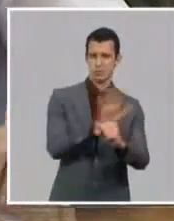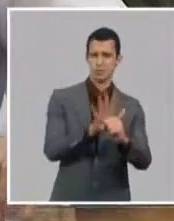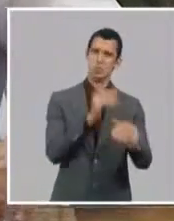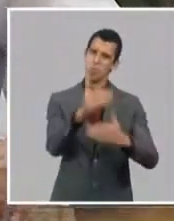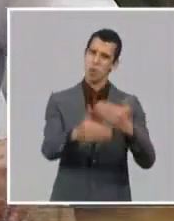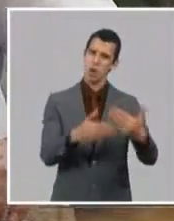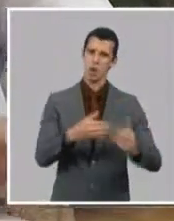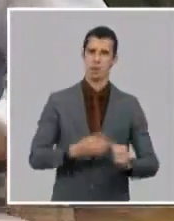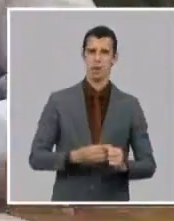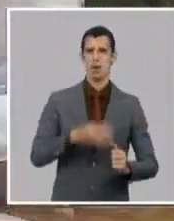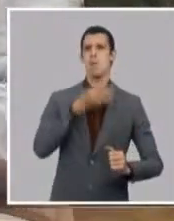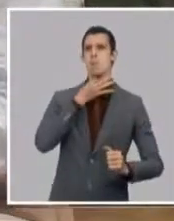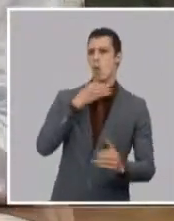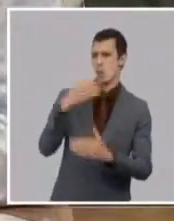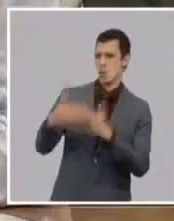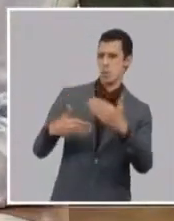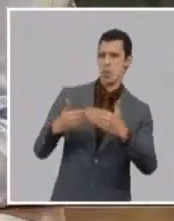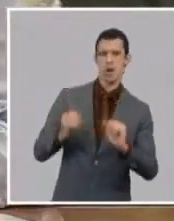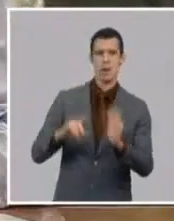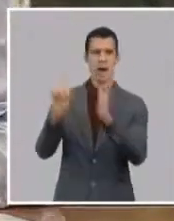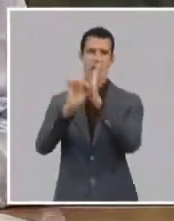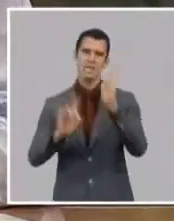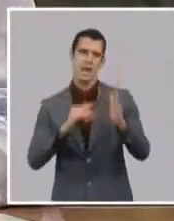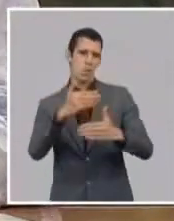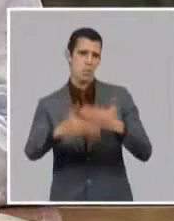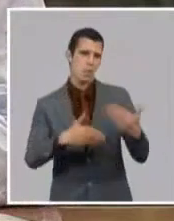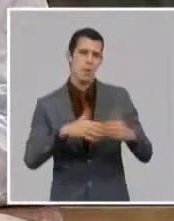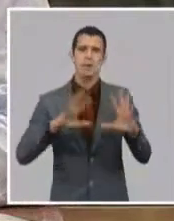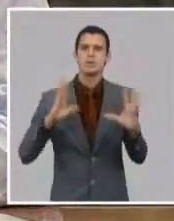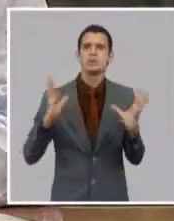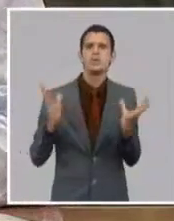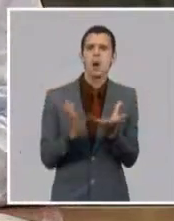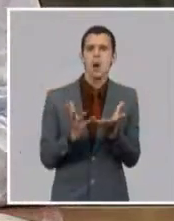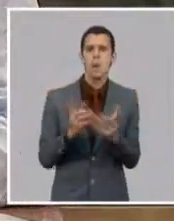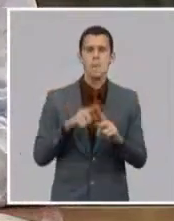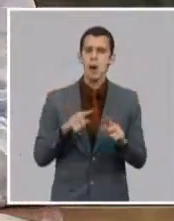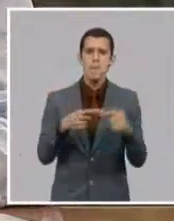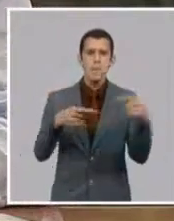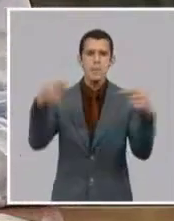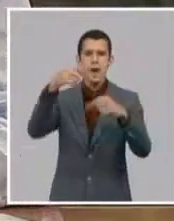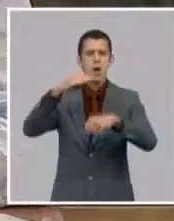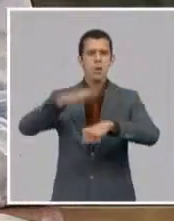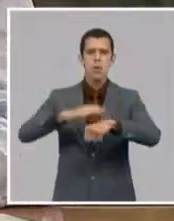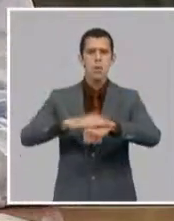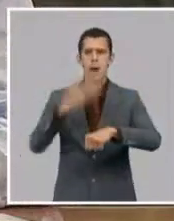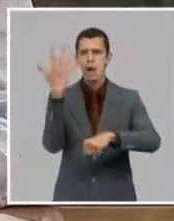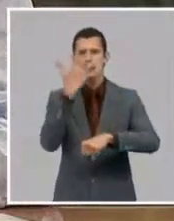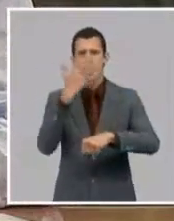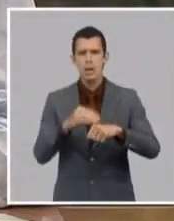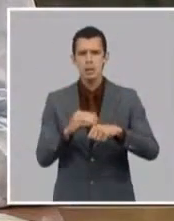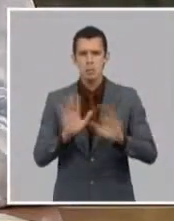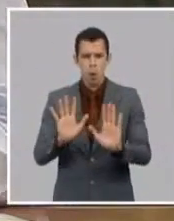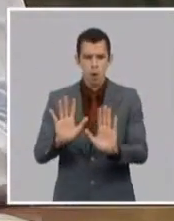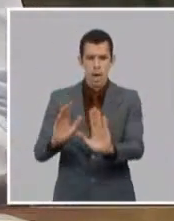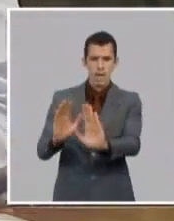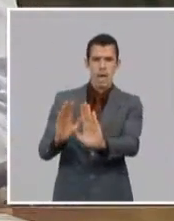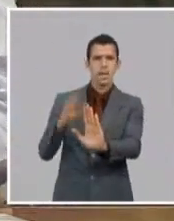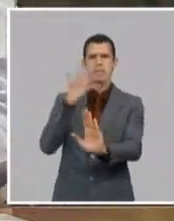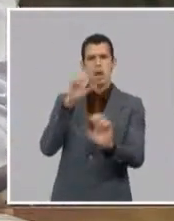Cuando tú vas a las redes, yo le digo, si uno no tiene convicciones y si uno no tiene firmeza, se angustia.